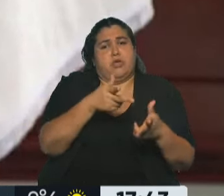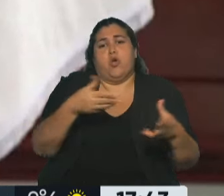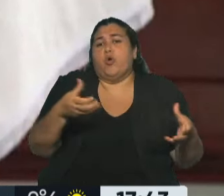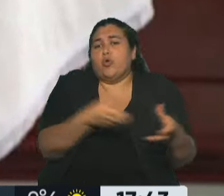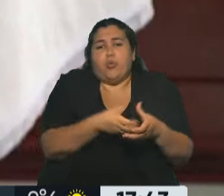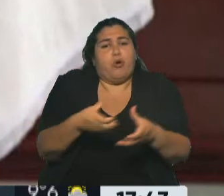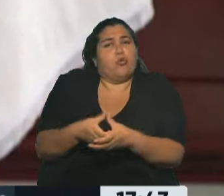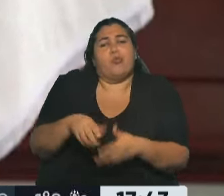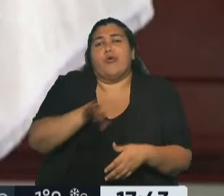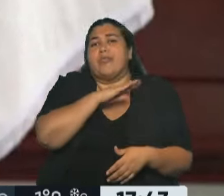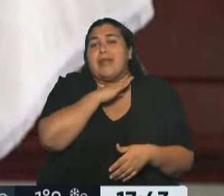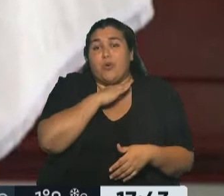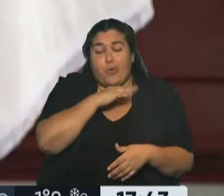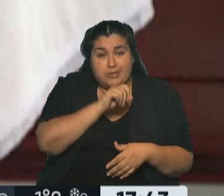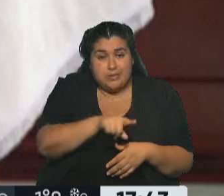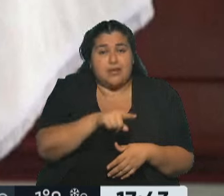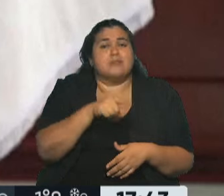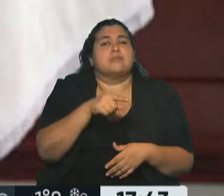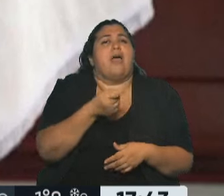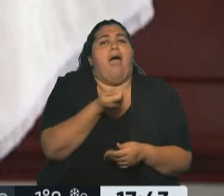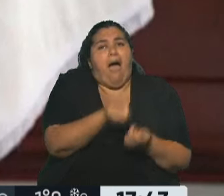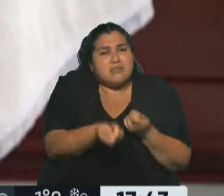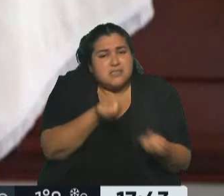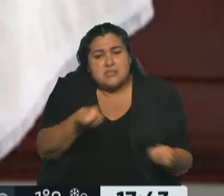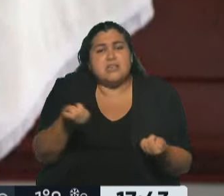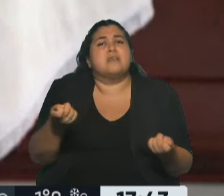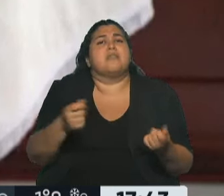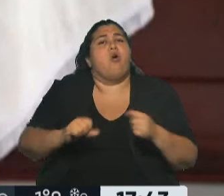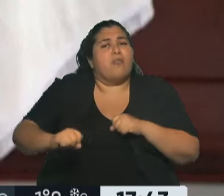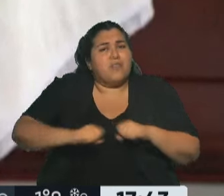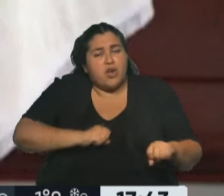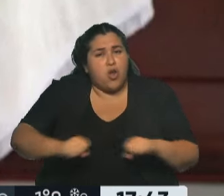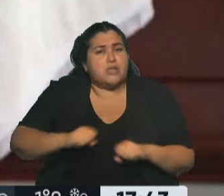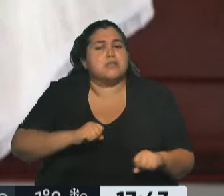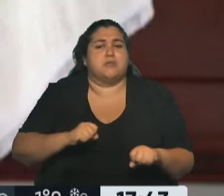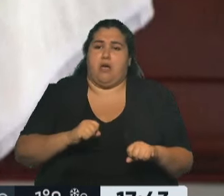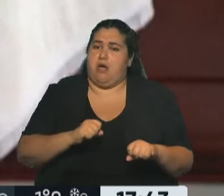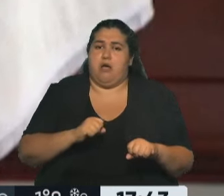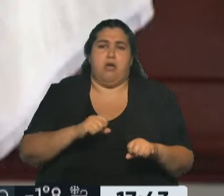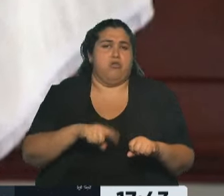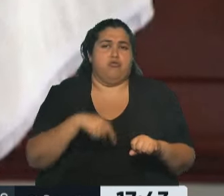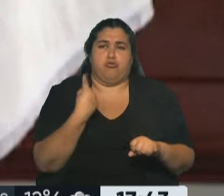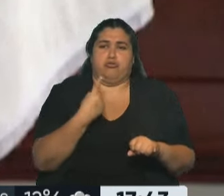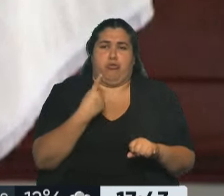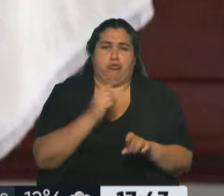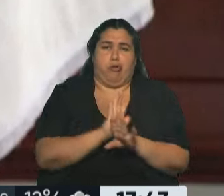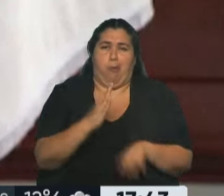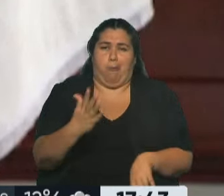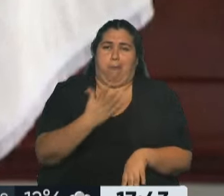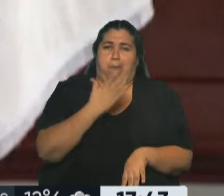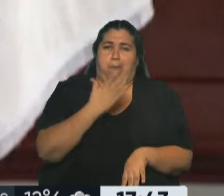delincuencia organizada los criminales los terroristas no detendrán nuestro compromiso con la sociedad